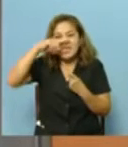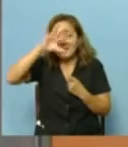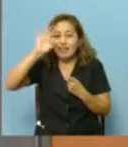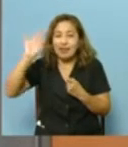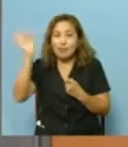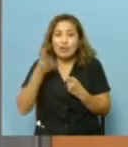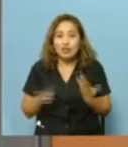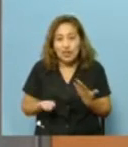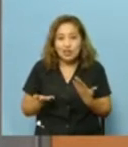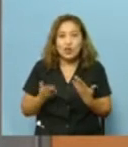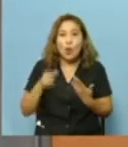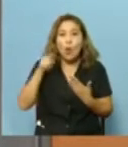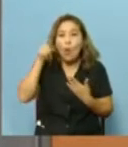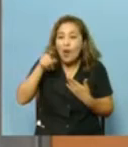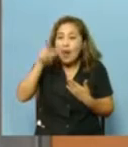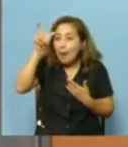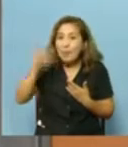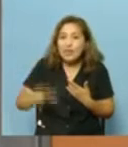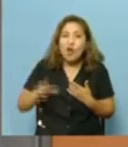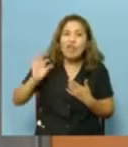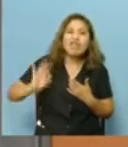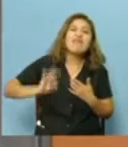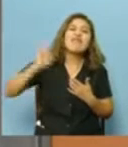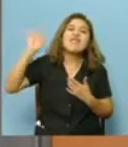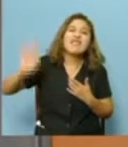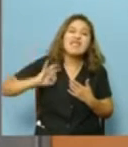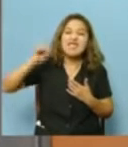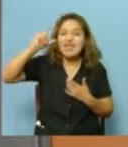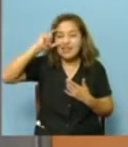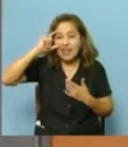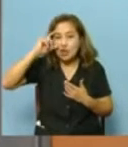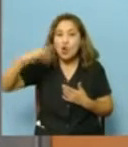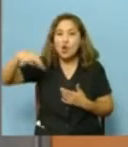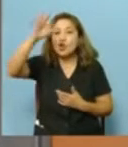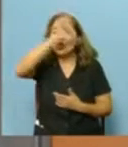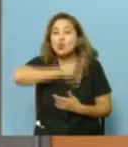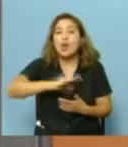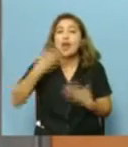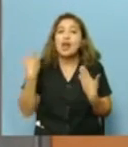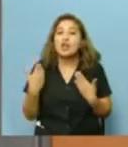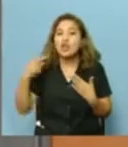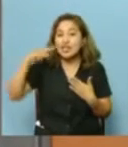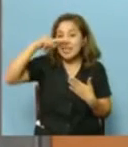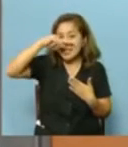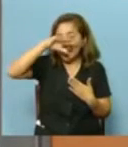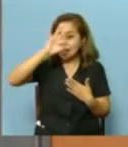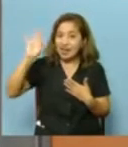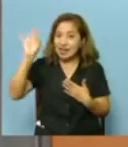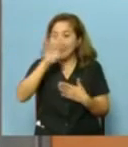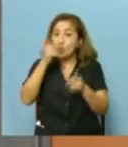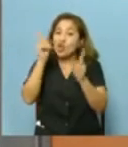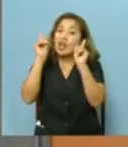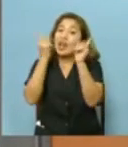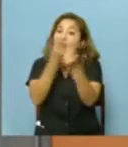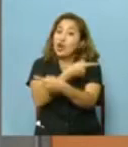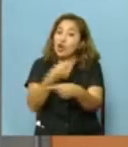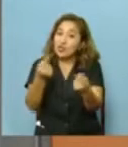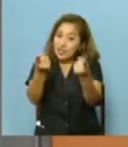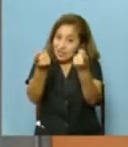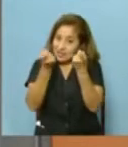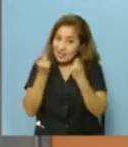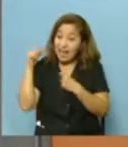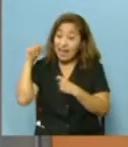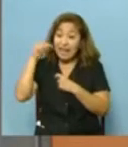ciento de una maestra con un cargo con 10 años antigüedad acá en la provincia apenas cubre el 70% de la canasta familiar o sea